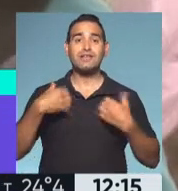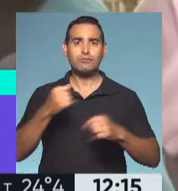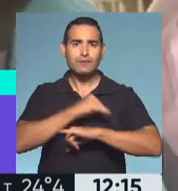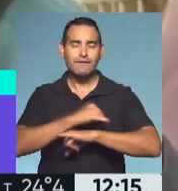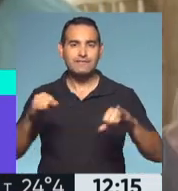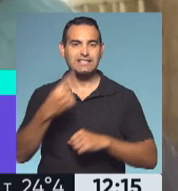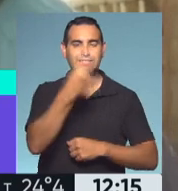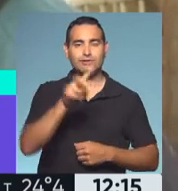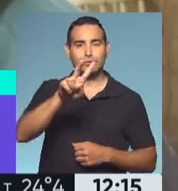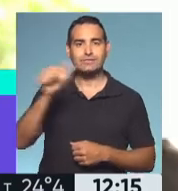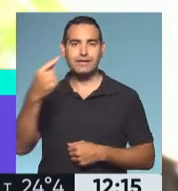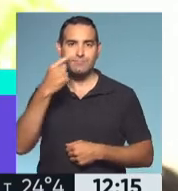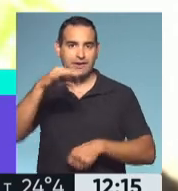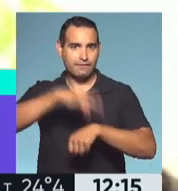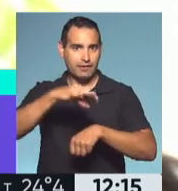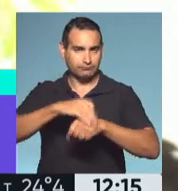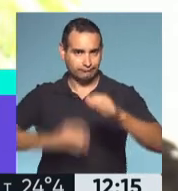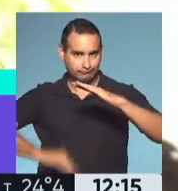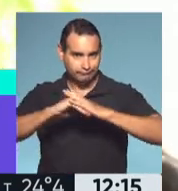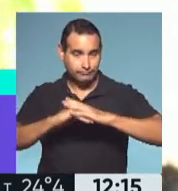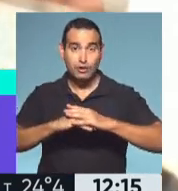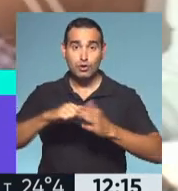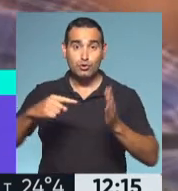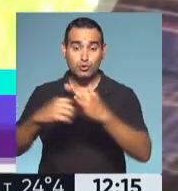un pico de 126.000 casos y más